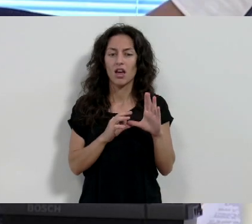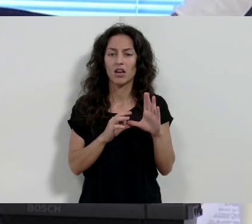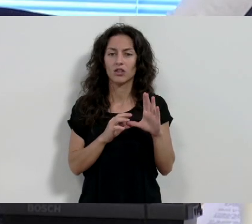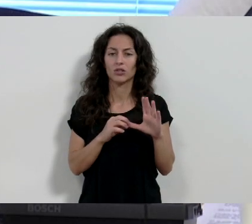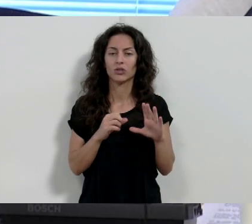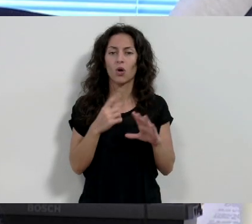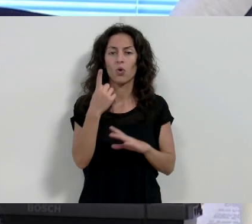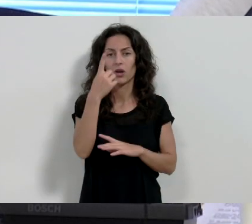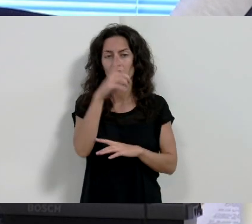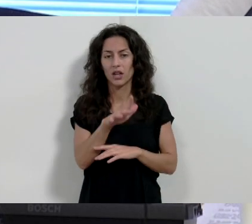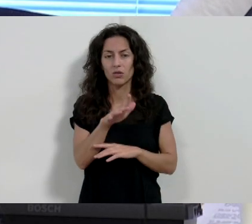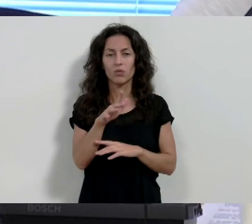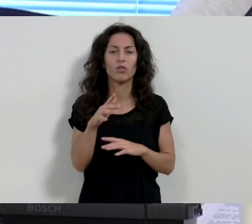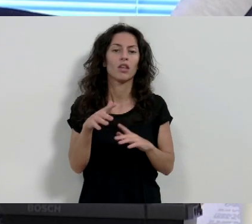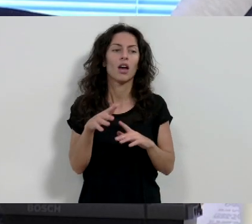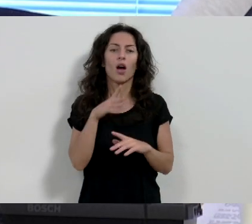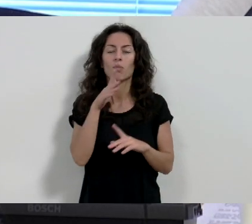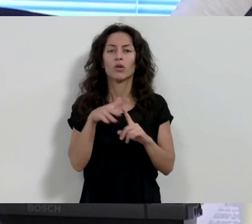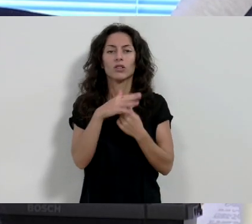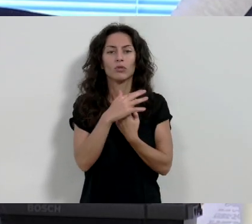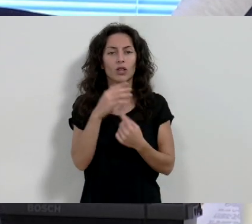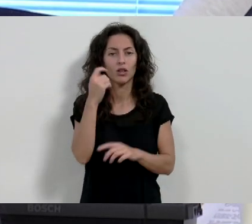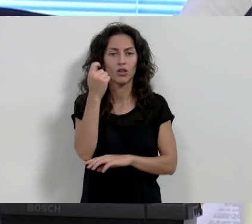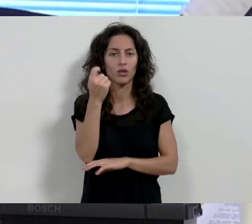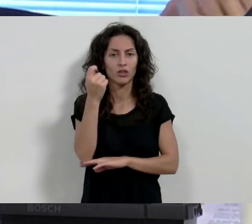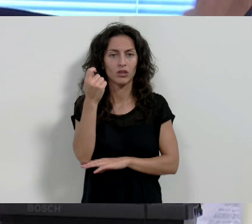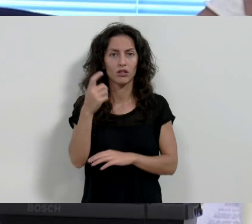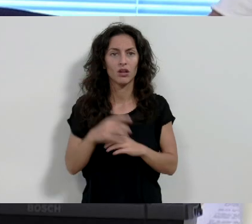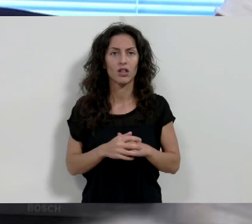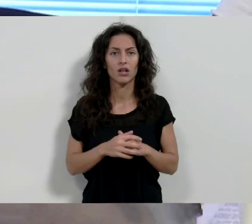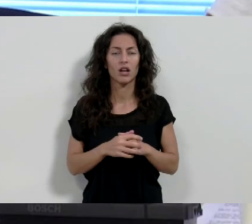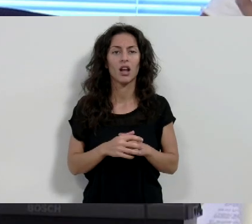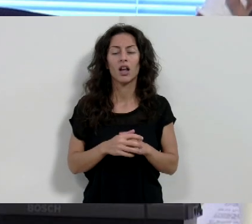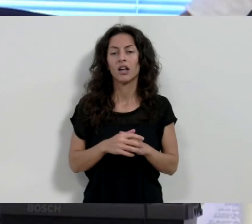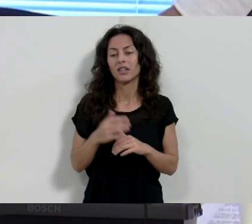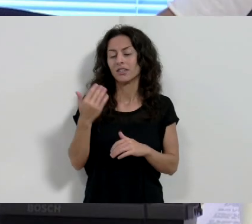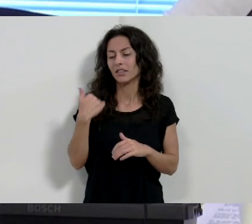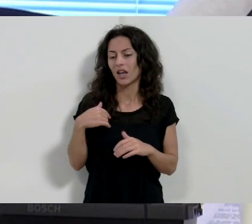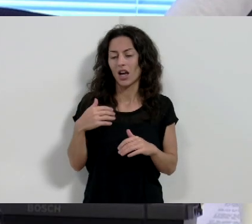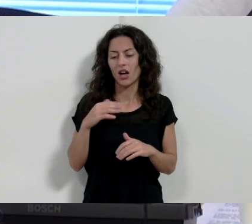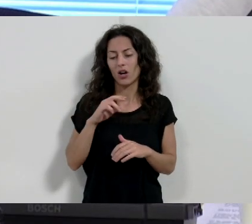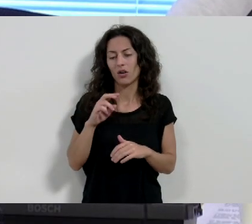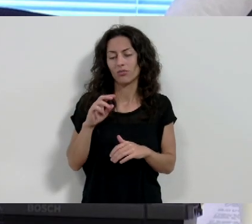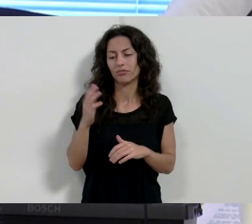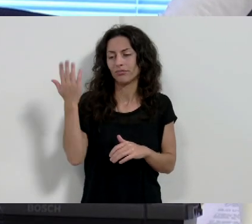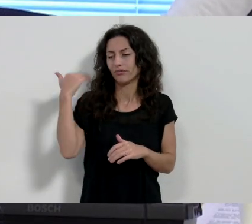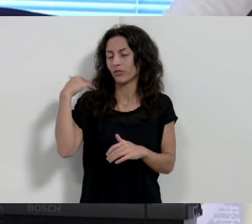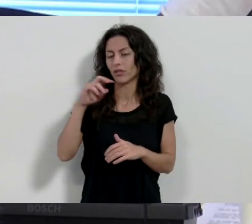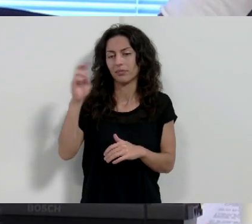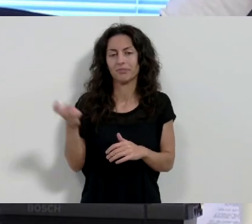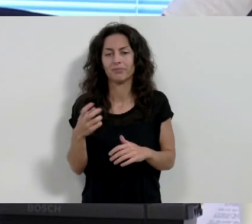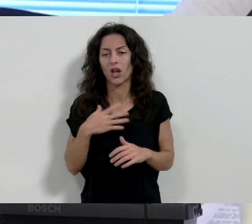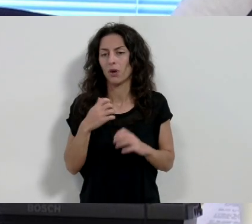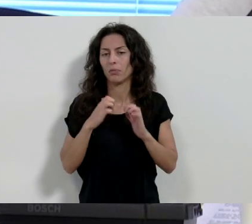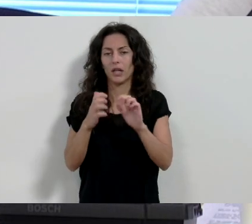ciudad bastante radical. Ya lo hemos dicho en otras ocasiones en este pleno, en el que ha salido el tema de la limpieza. Era uno